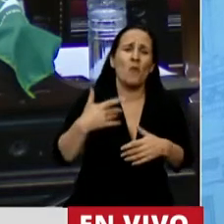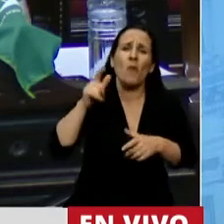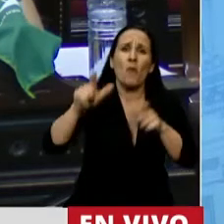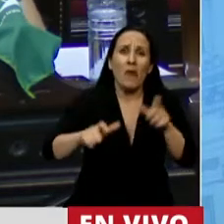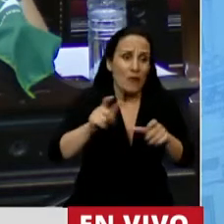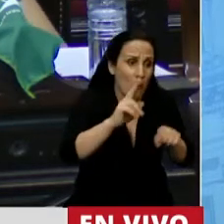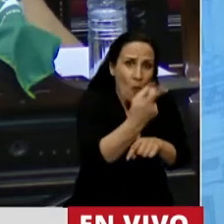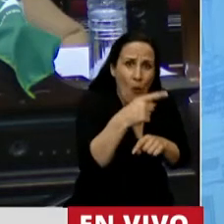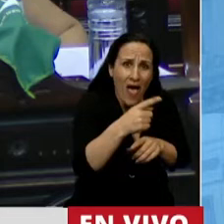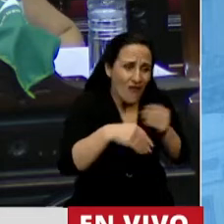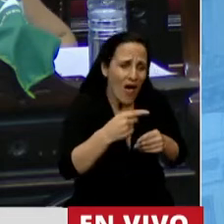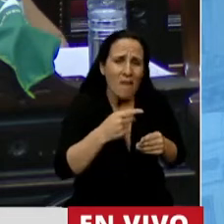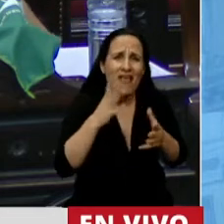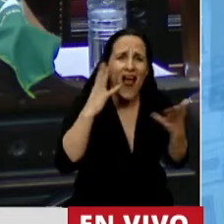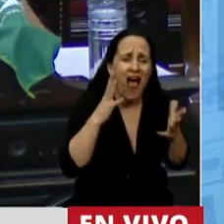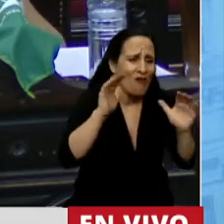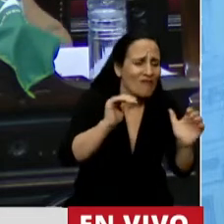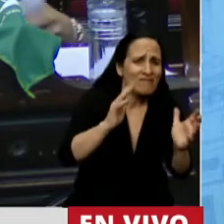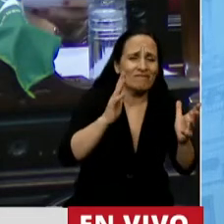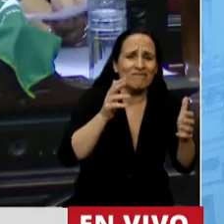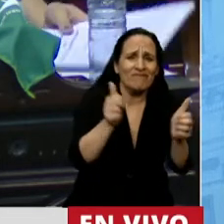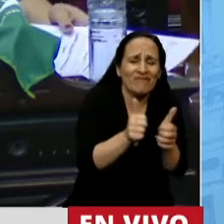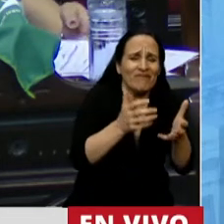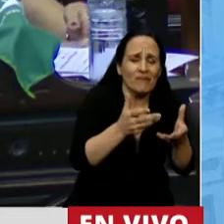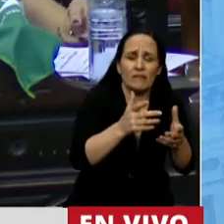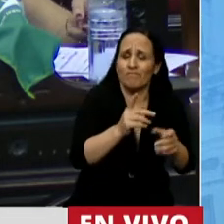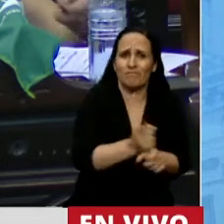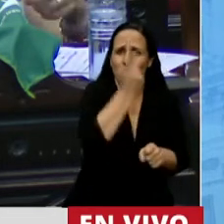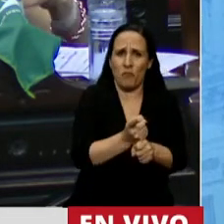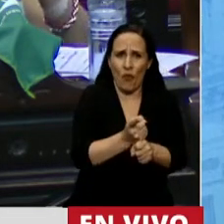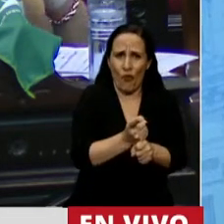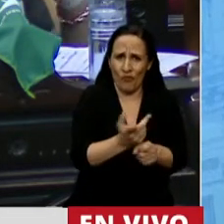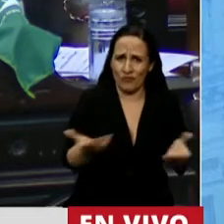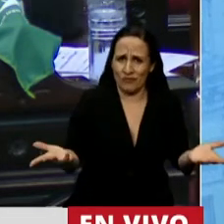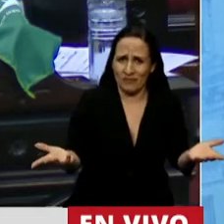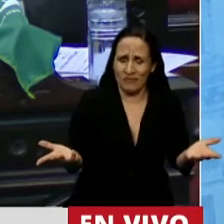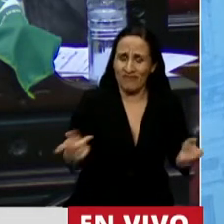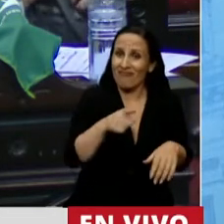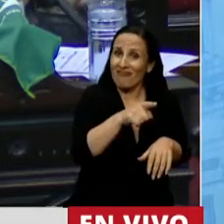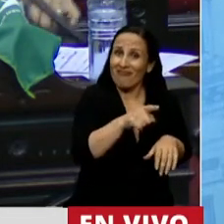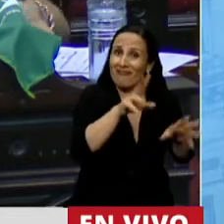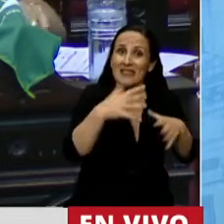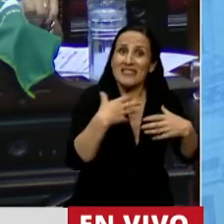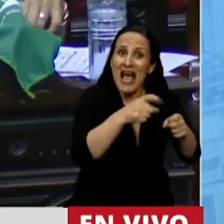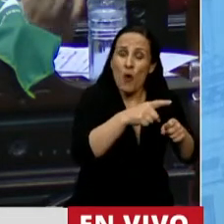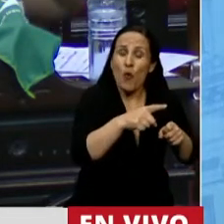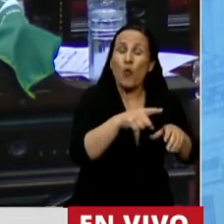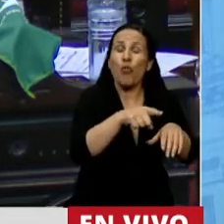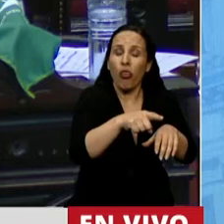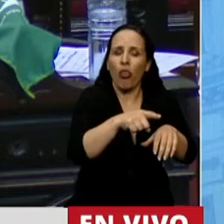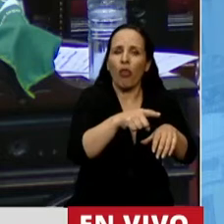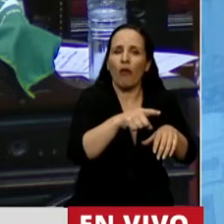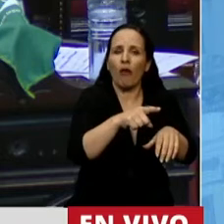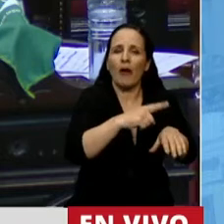a sus familiares ni acompañarlos en sus últimos momentos. El sistema de salud resistió la primera ola de COVID gracias a la